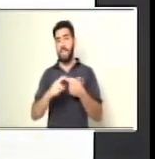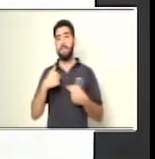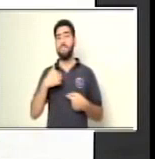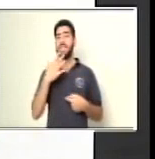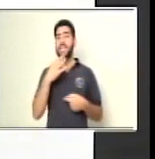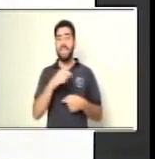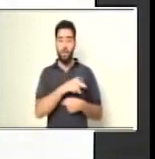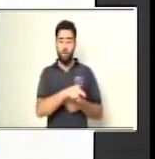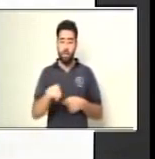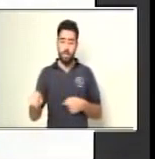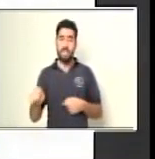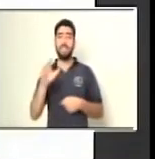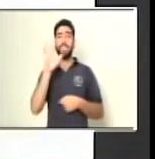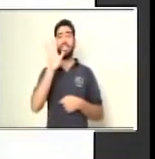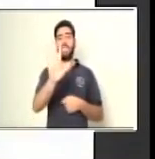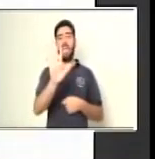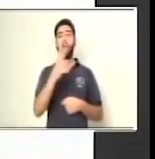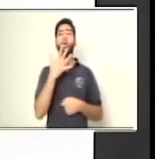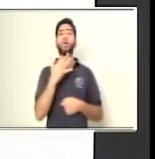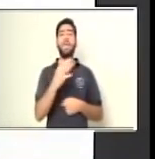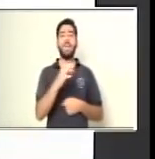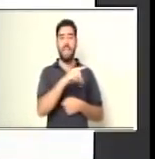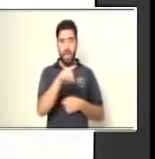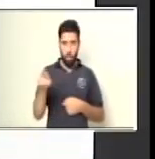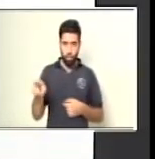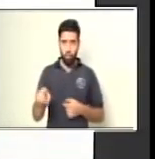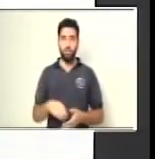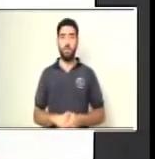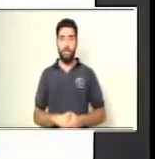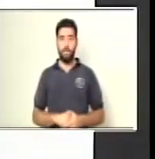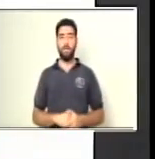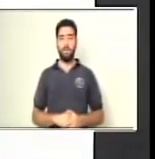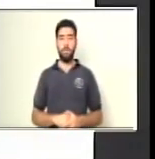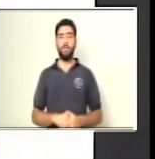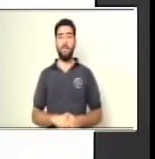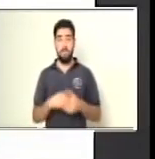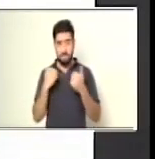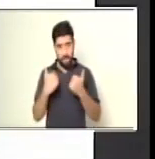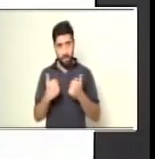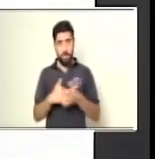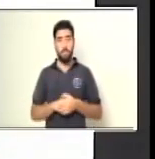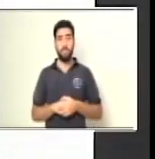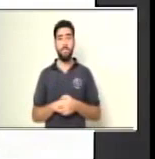tiene 5 hijos. Bien.